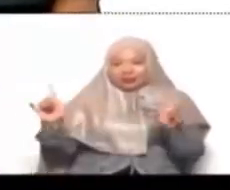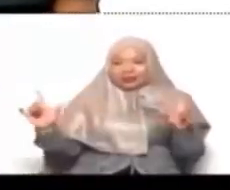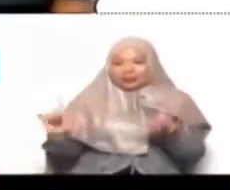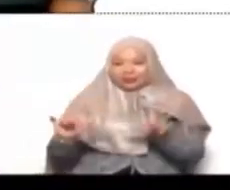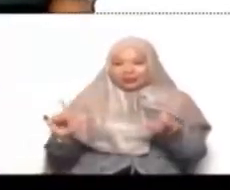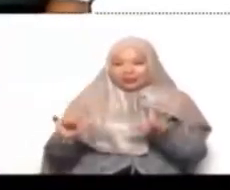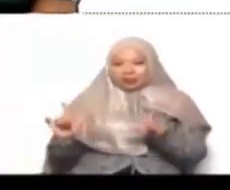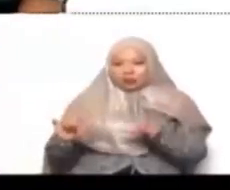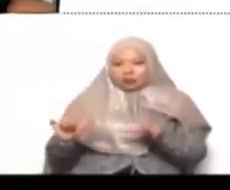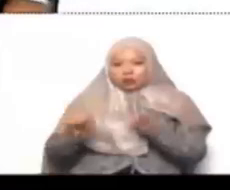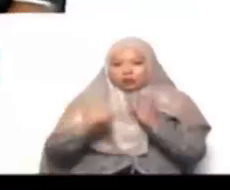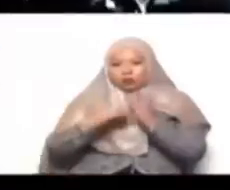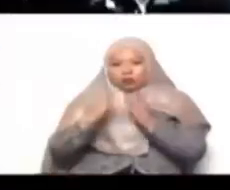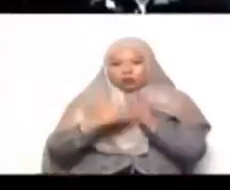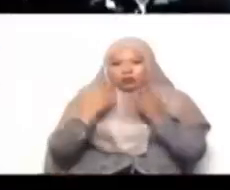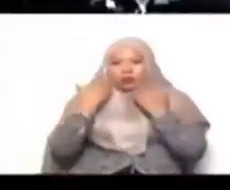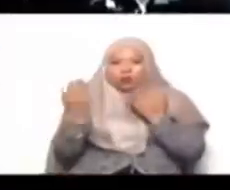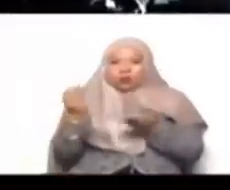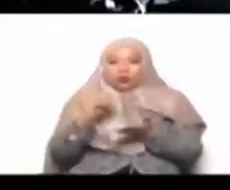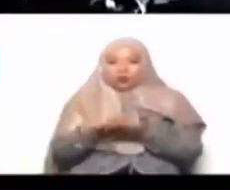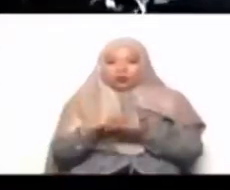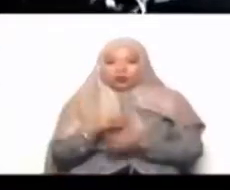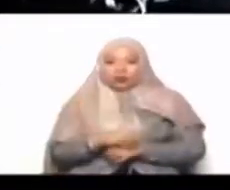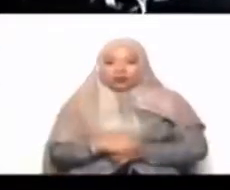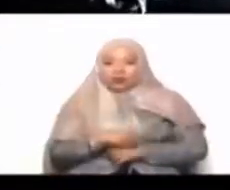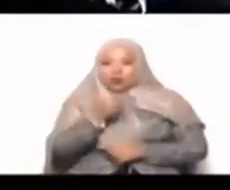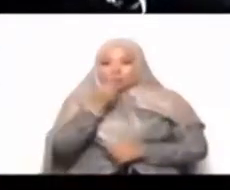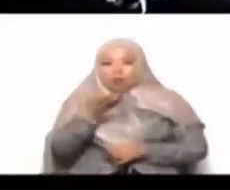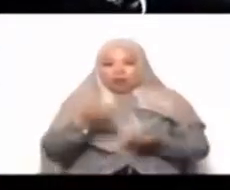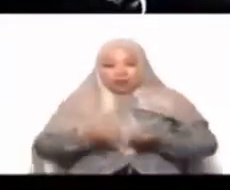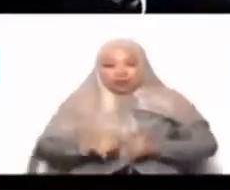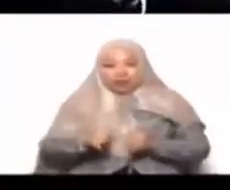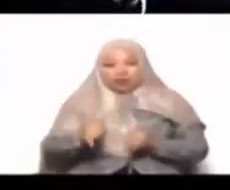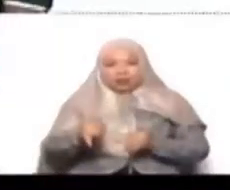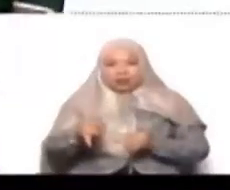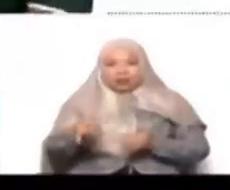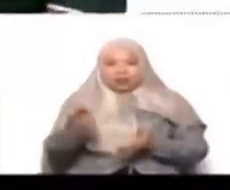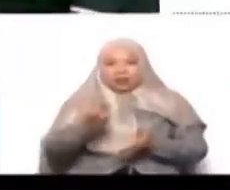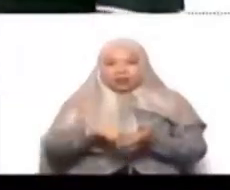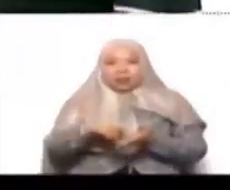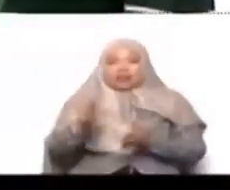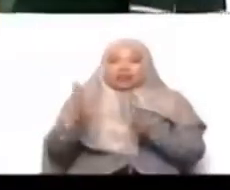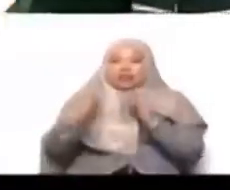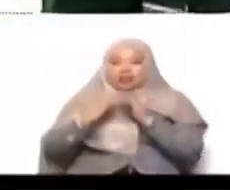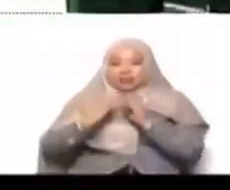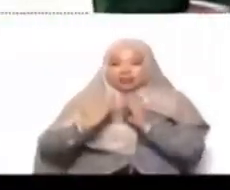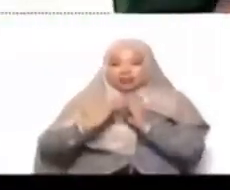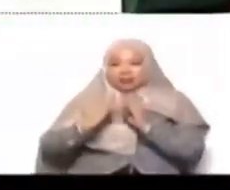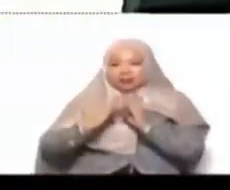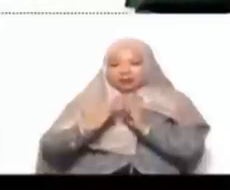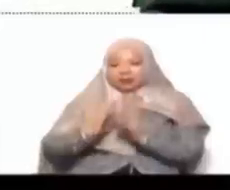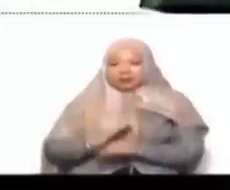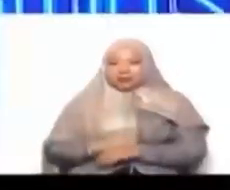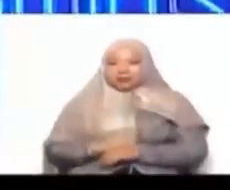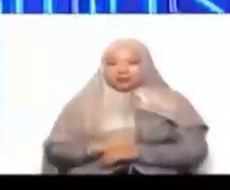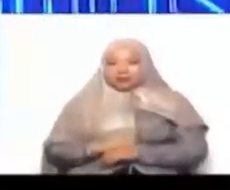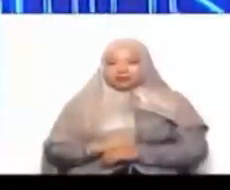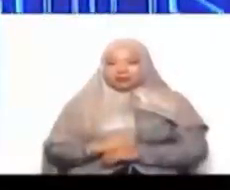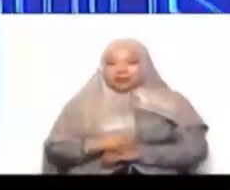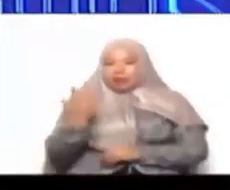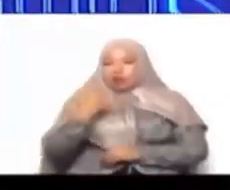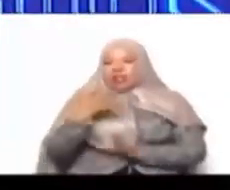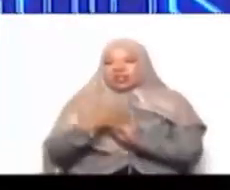las redes de Venezolana de Televisión. El buen hijo así mismo, siempre vuelve a casa. Comenzamos